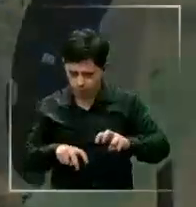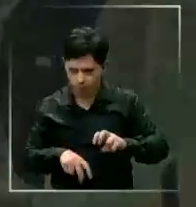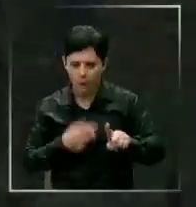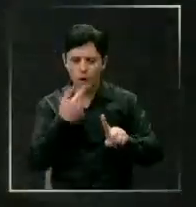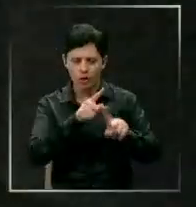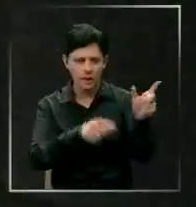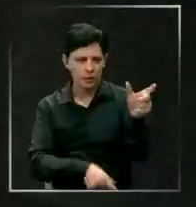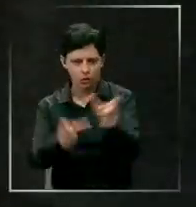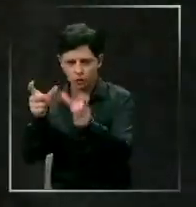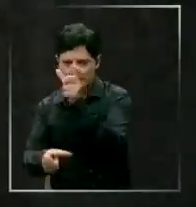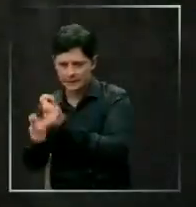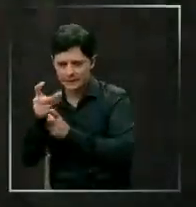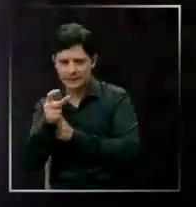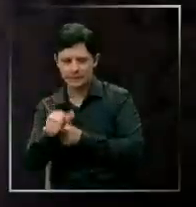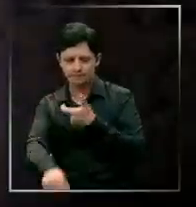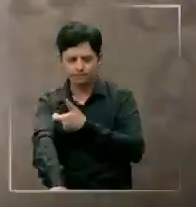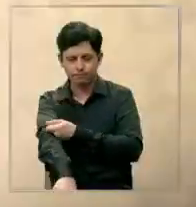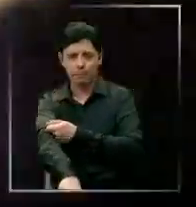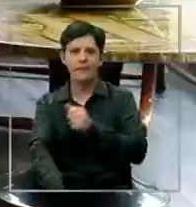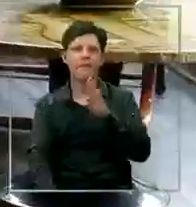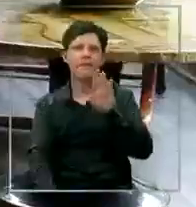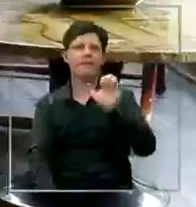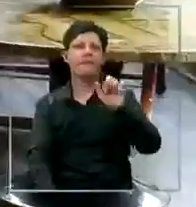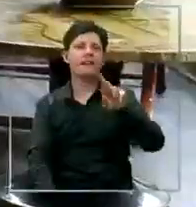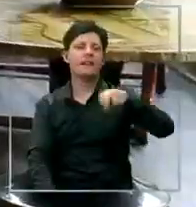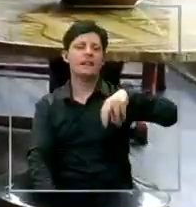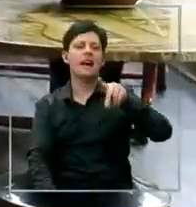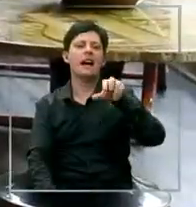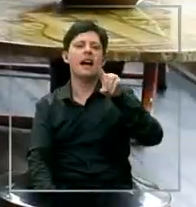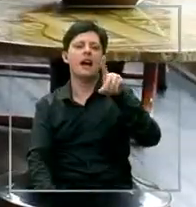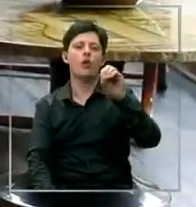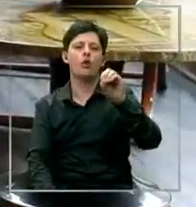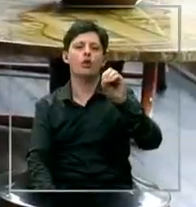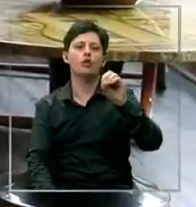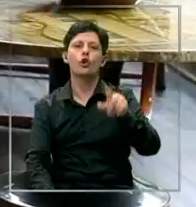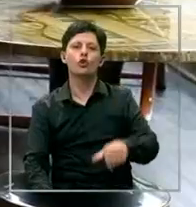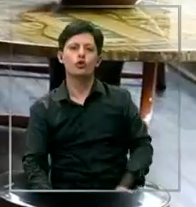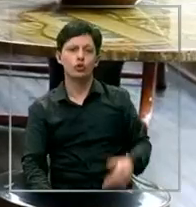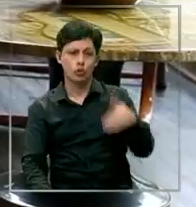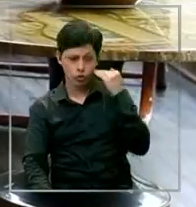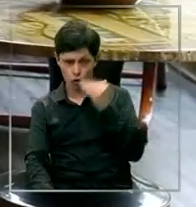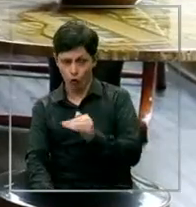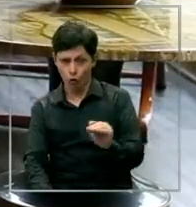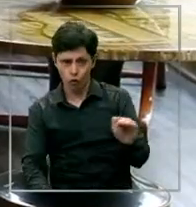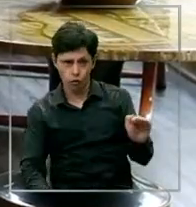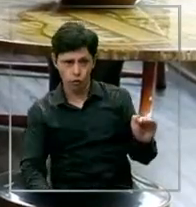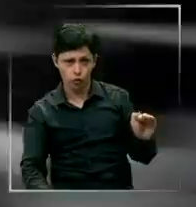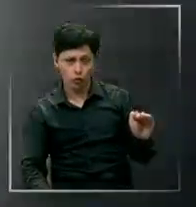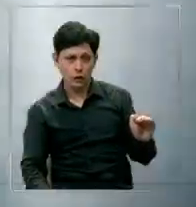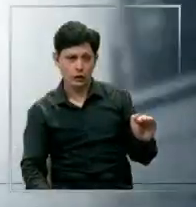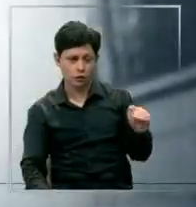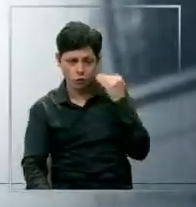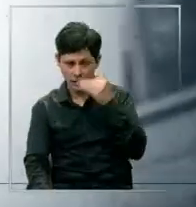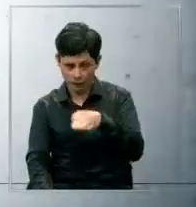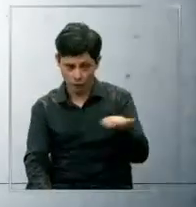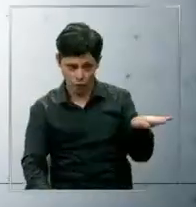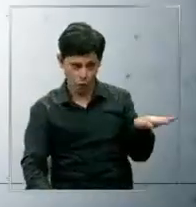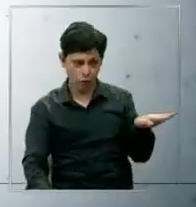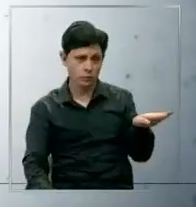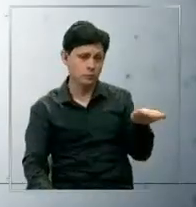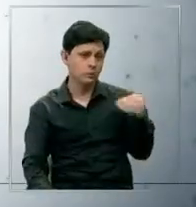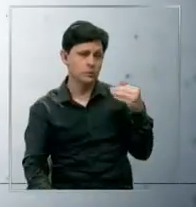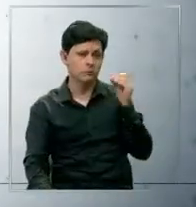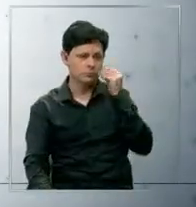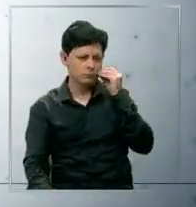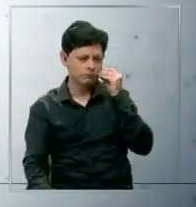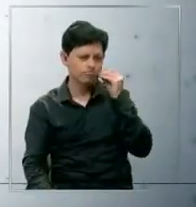en la muerte del poeta, Bernardo Reyes, también sobrino de Pablo Neruda, ha descartado en reiteradas ocasiones esa hipótesis. No son